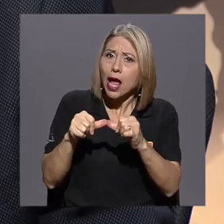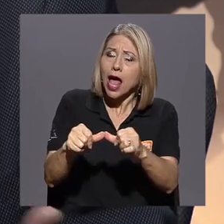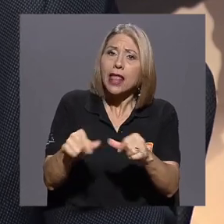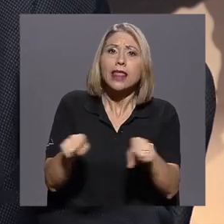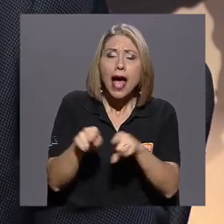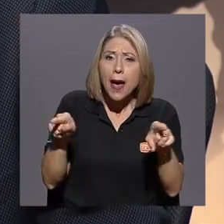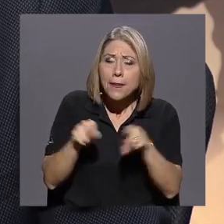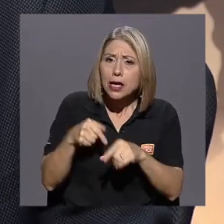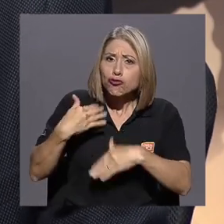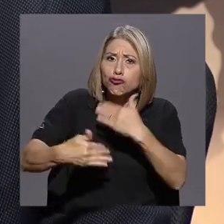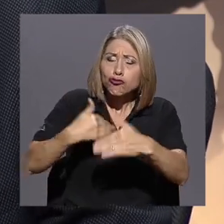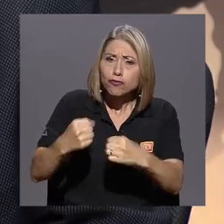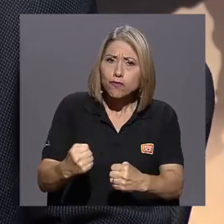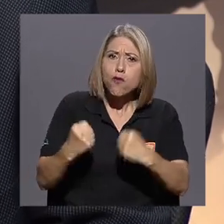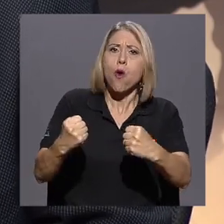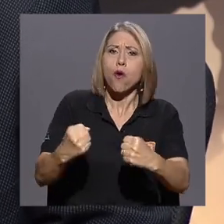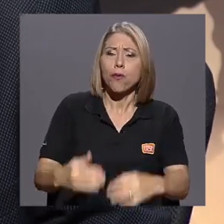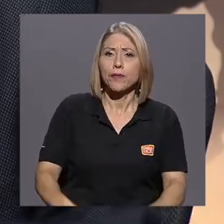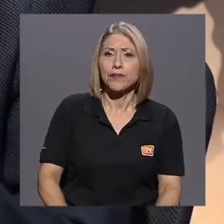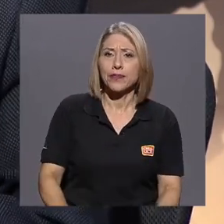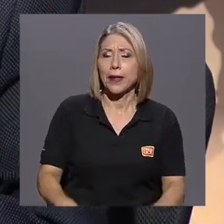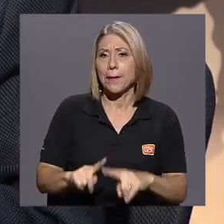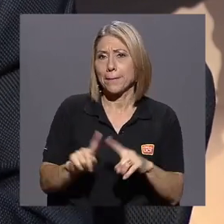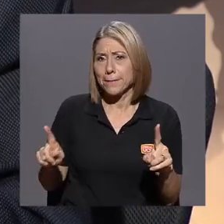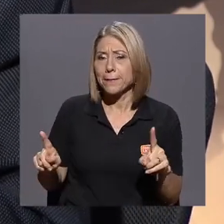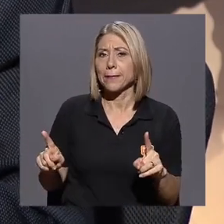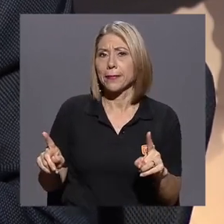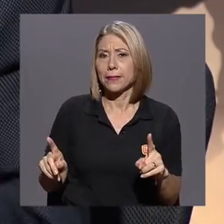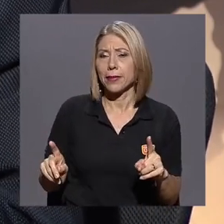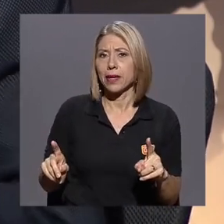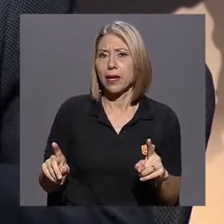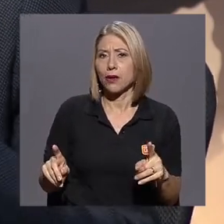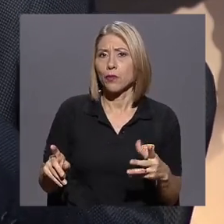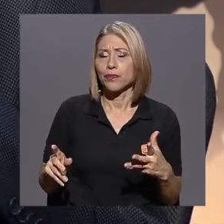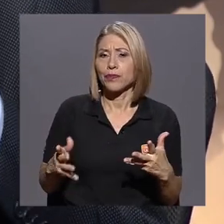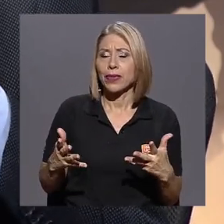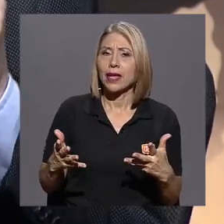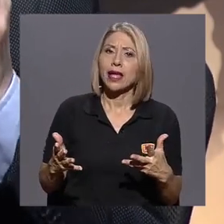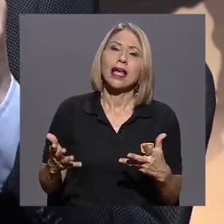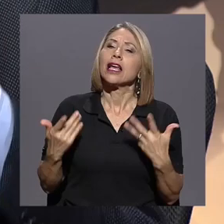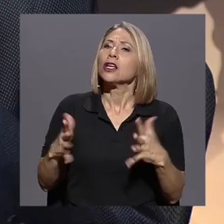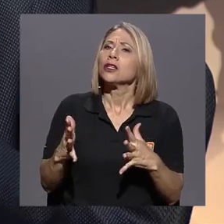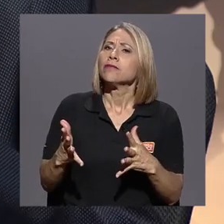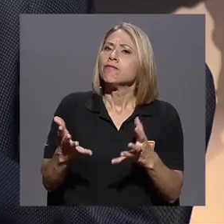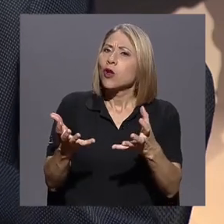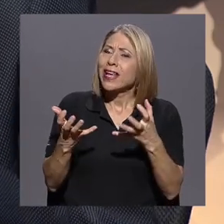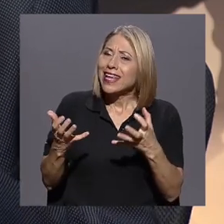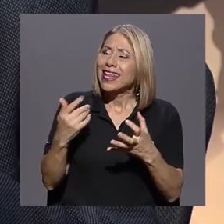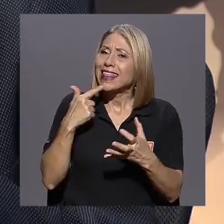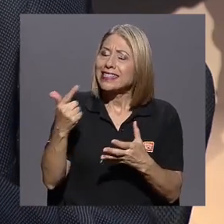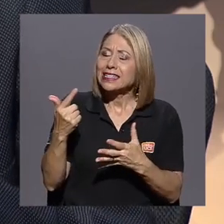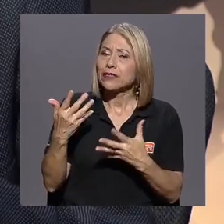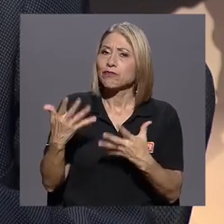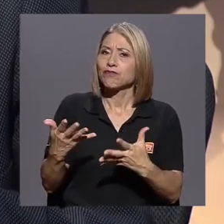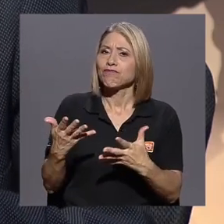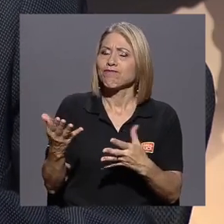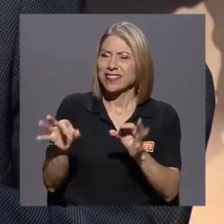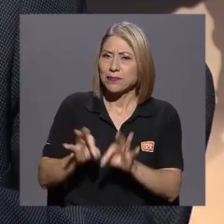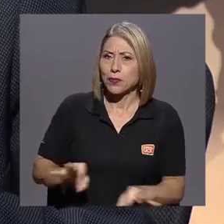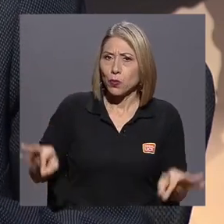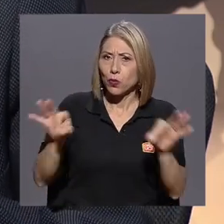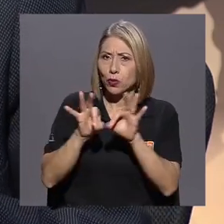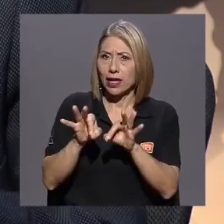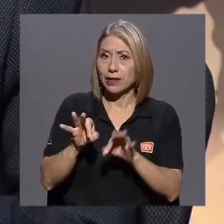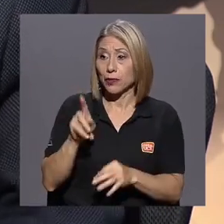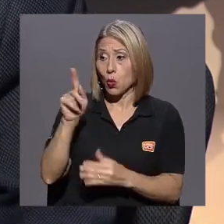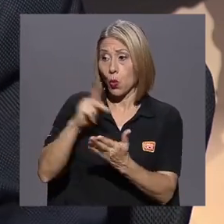sino que se exitosa. Ha venido fortaleciendo. Exactamente. Hay algo que quería subrayar que es muy importante. Un programa